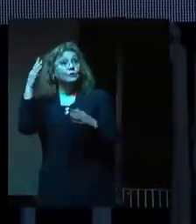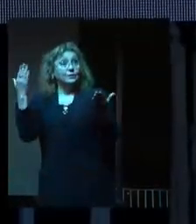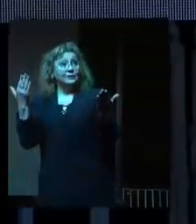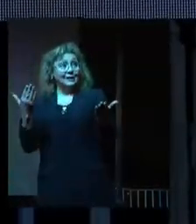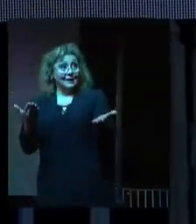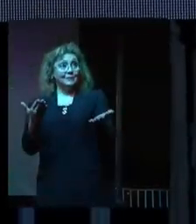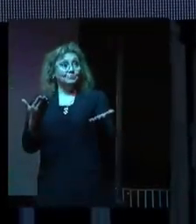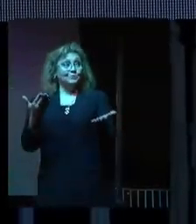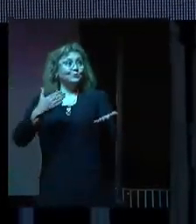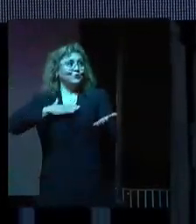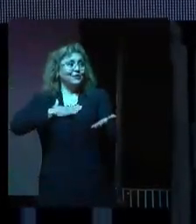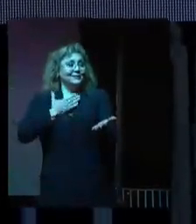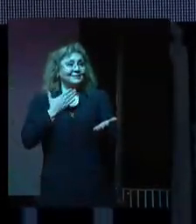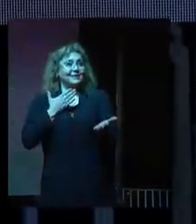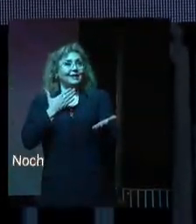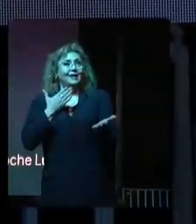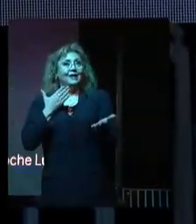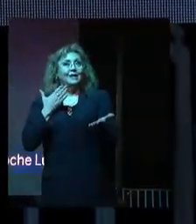Yo quisiera